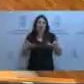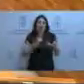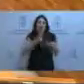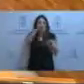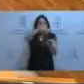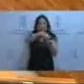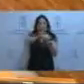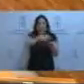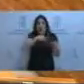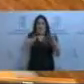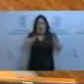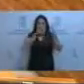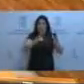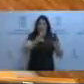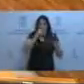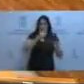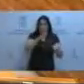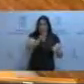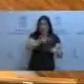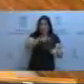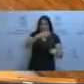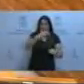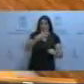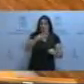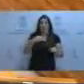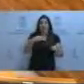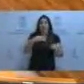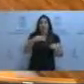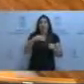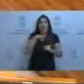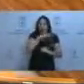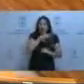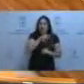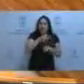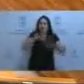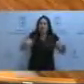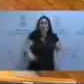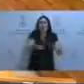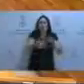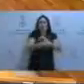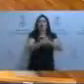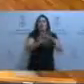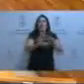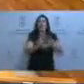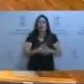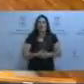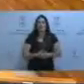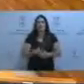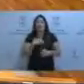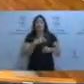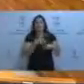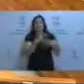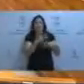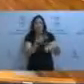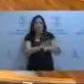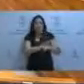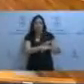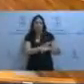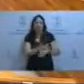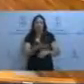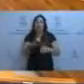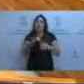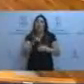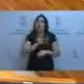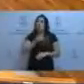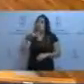Miranda? Gracias, señoría. Señora consejera, puede contestar. Gracias, señor